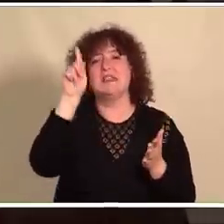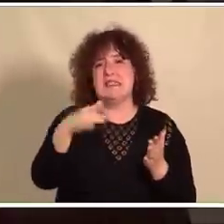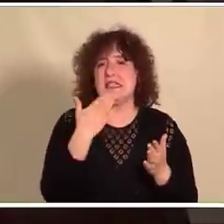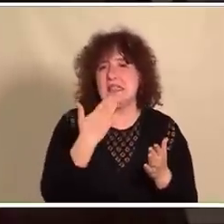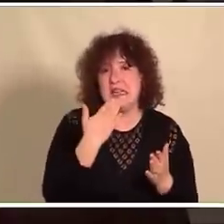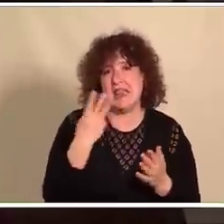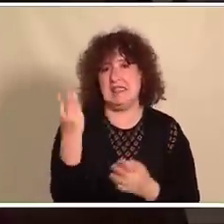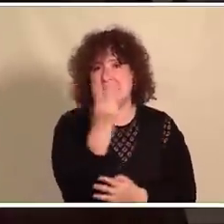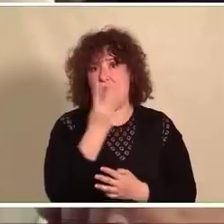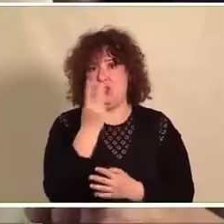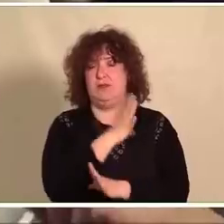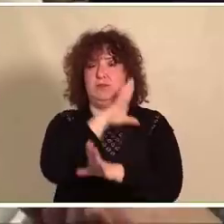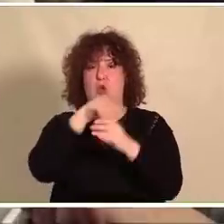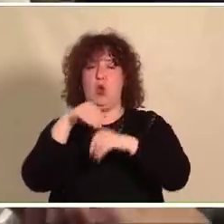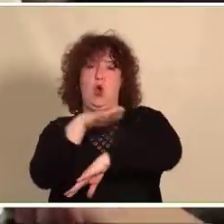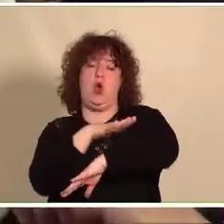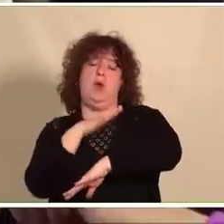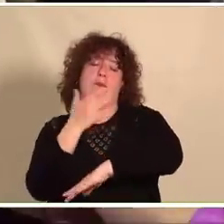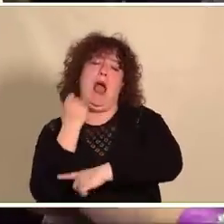ellas